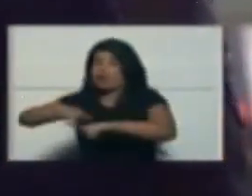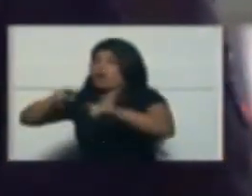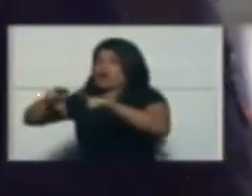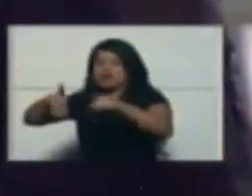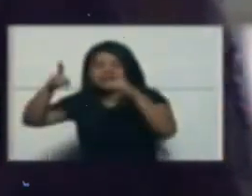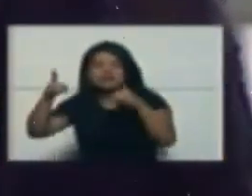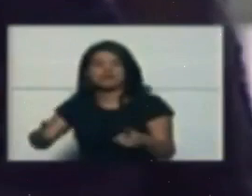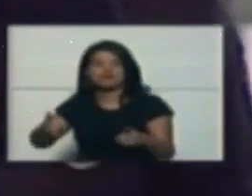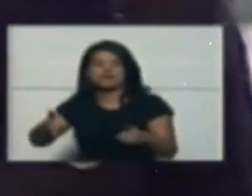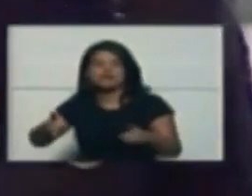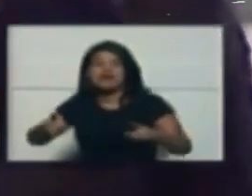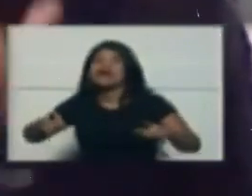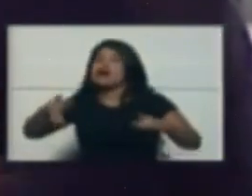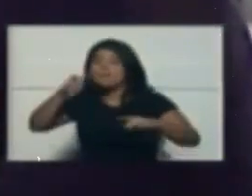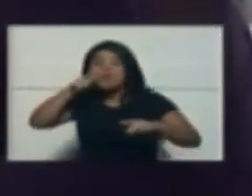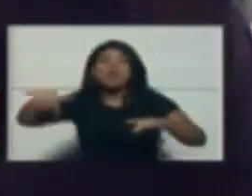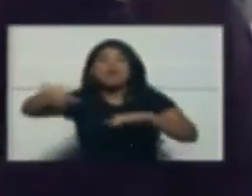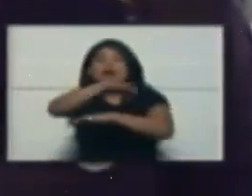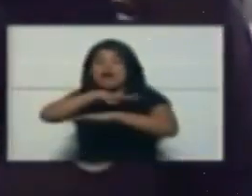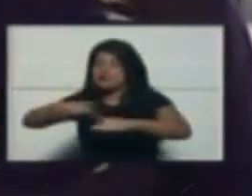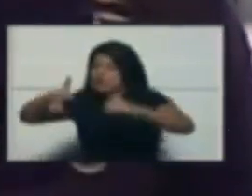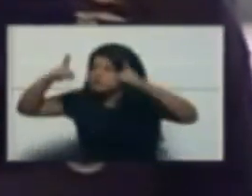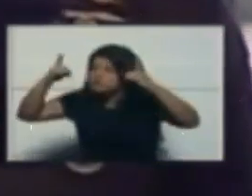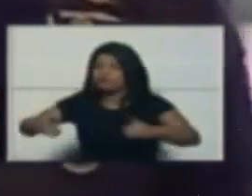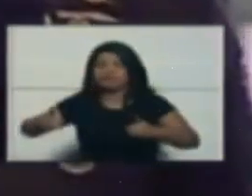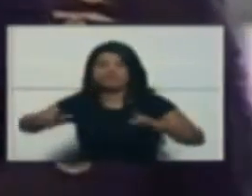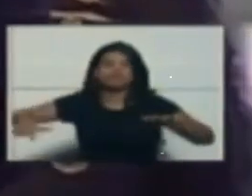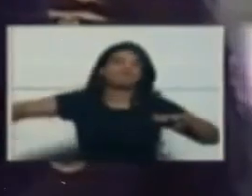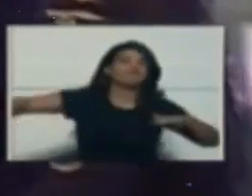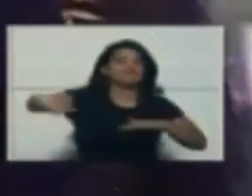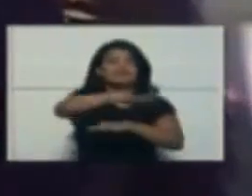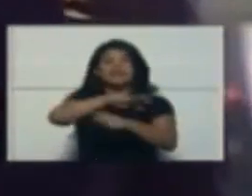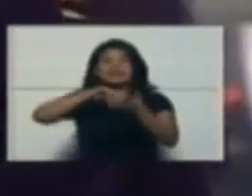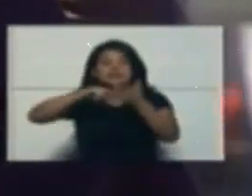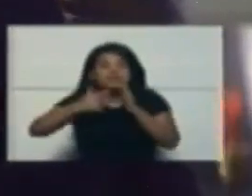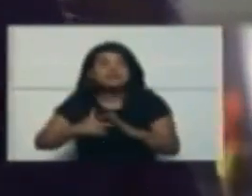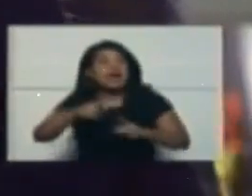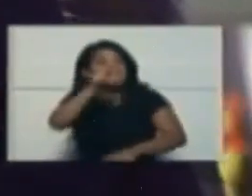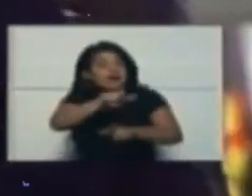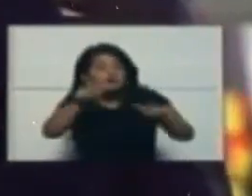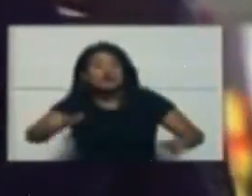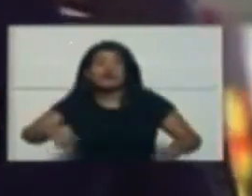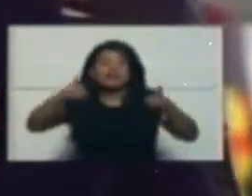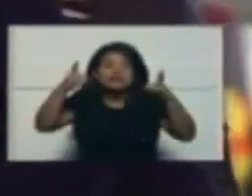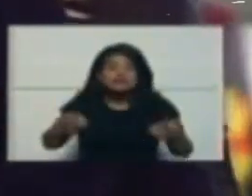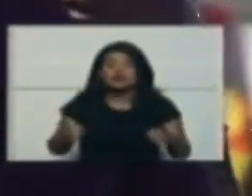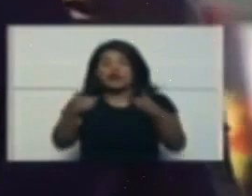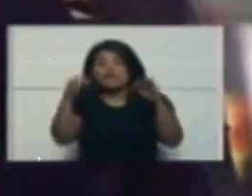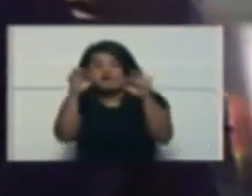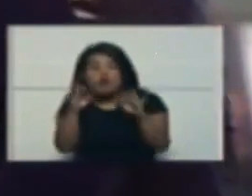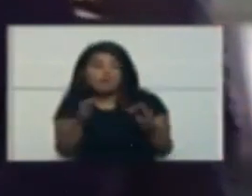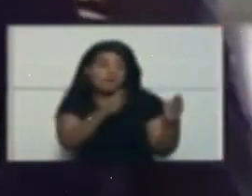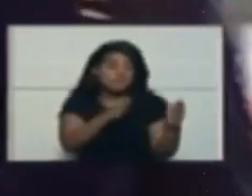la verdadera democracia, el gobierno del pueblo. No se